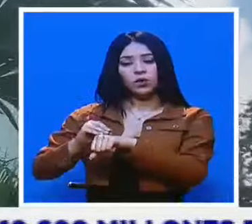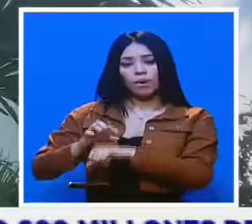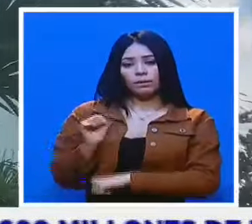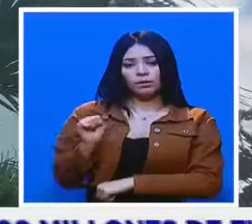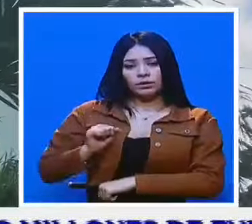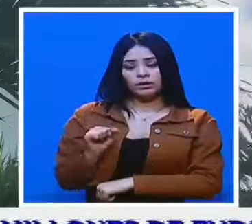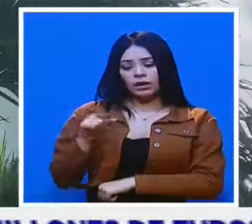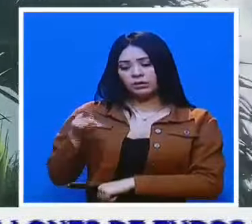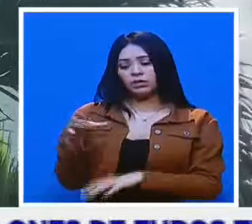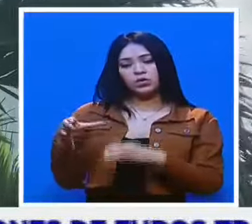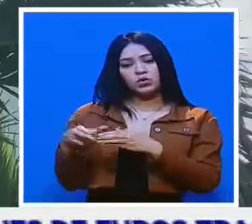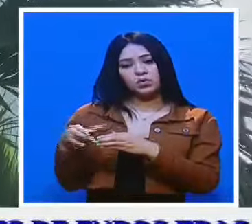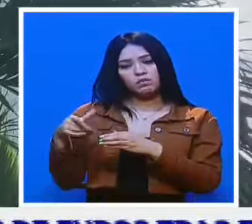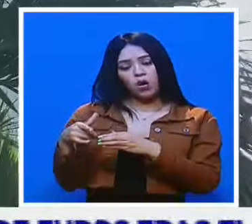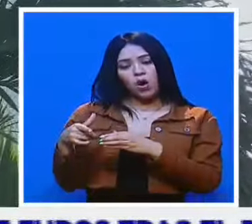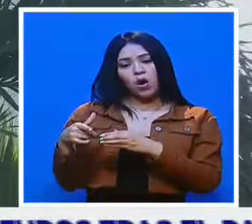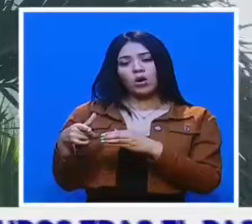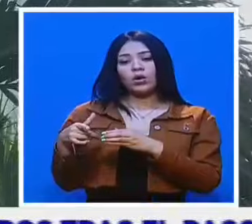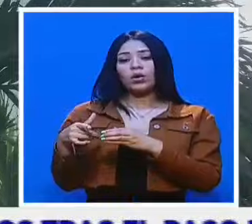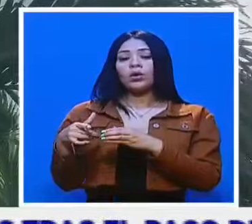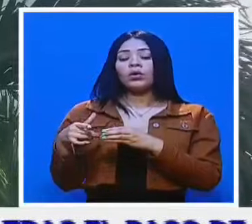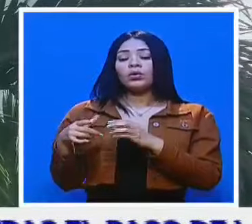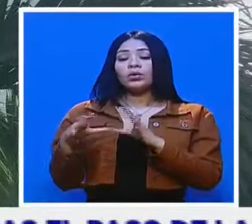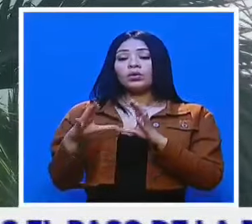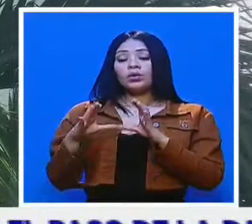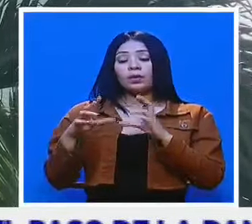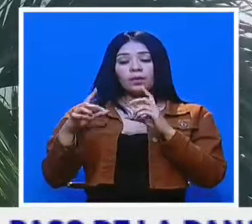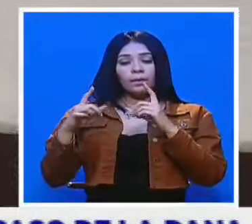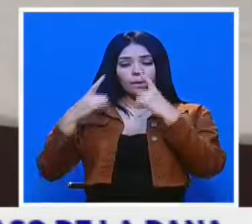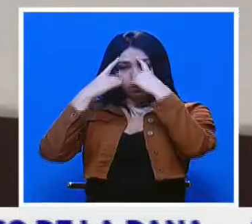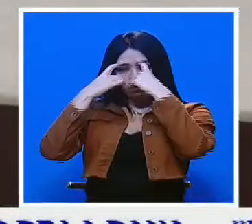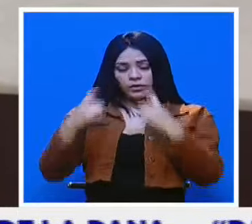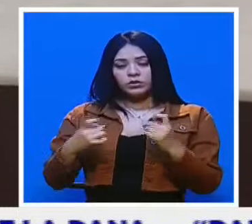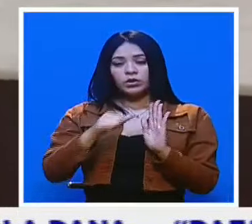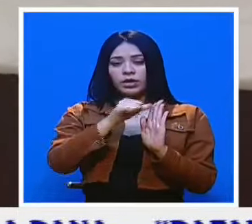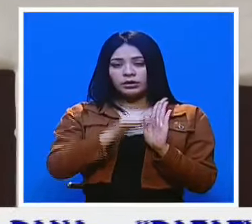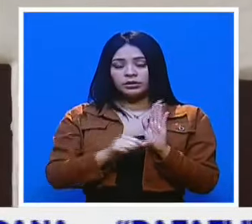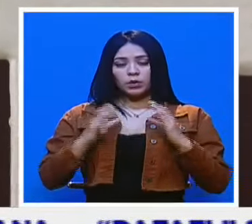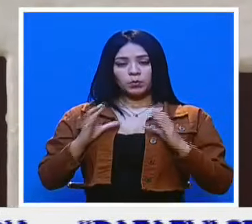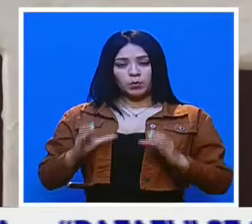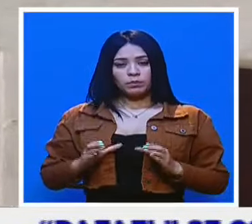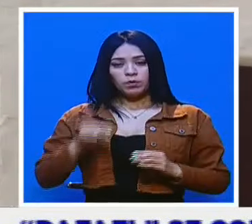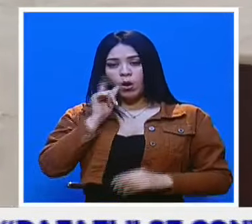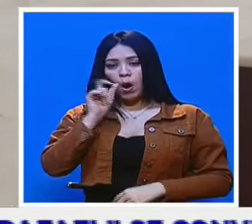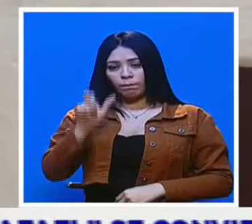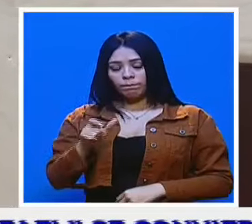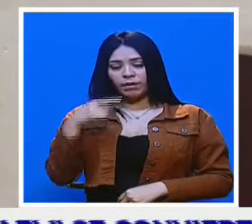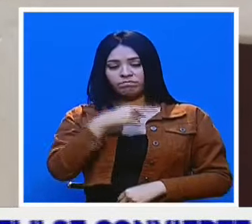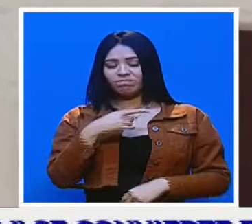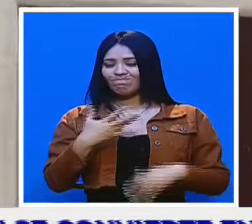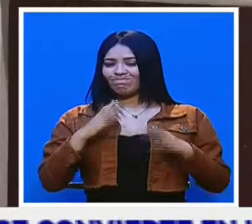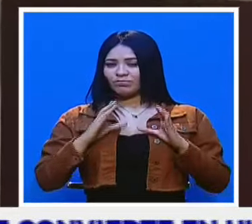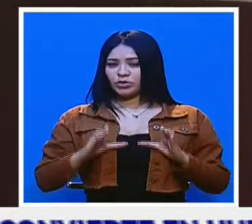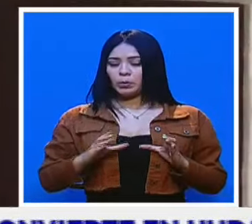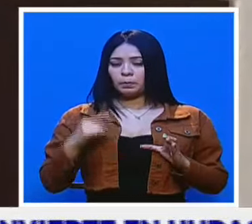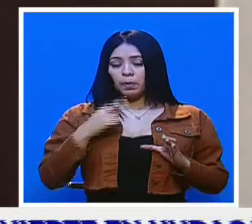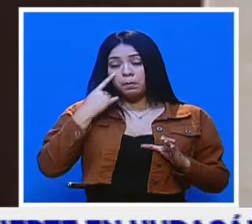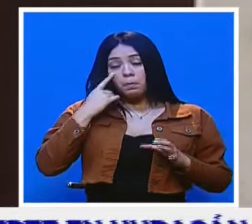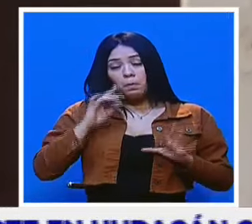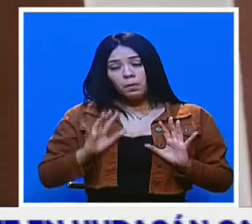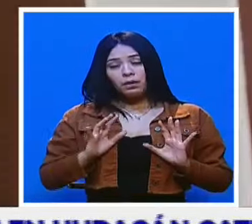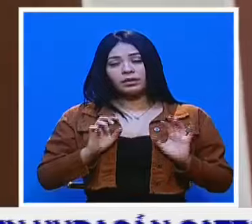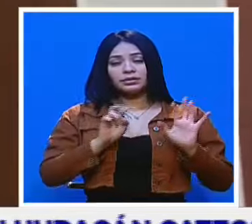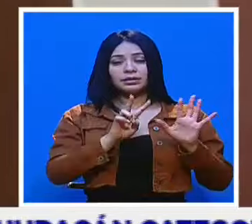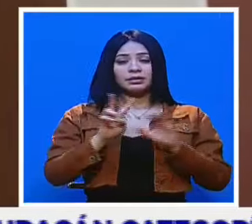trasladó el cuerpo hasta la sede de la Medicatura Forense y por el estado en el que se encontraba el cuerpo, se presume que llevaba más de